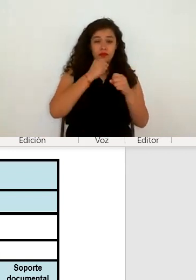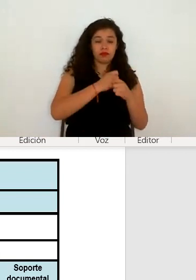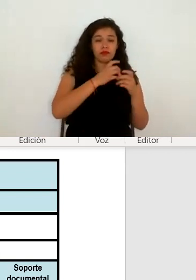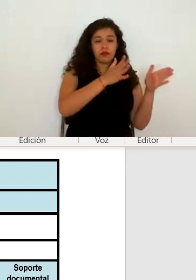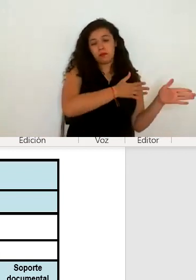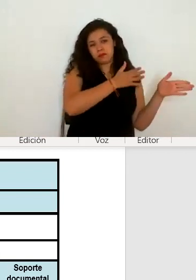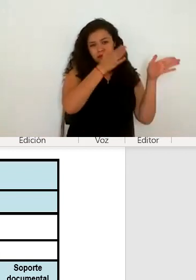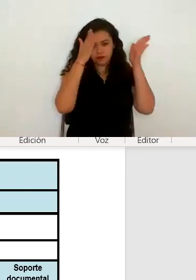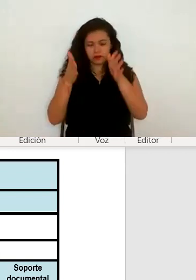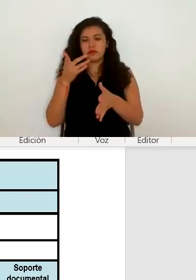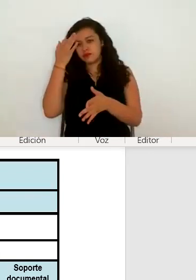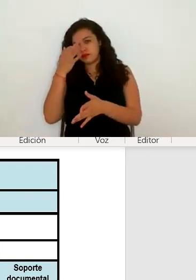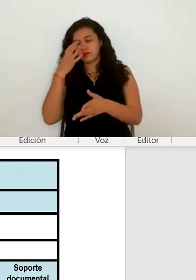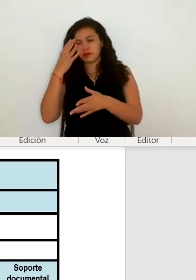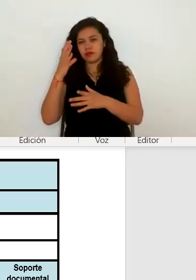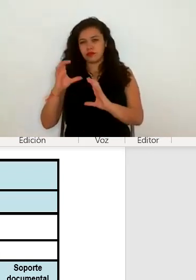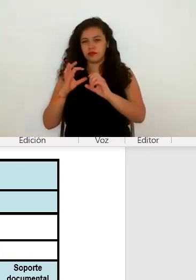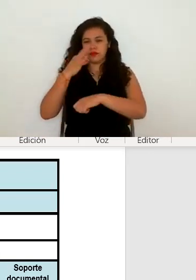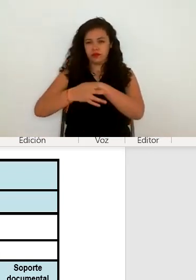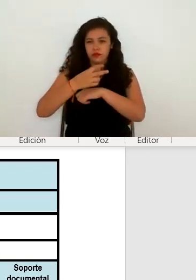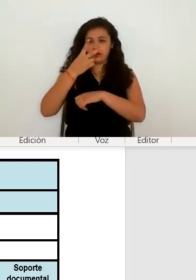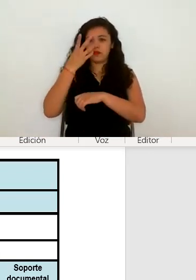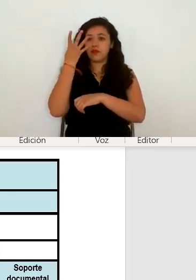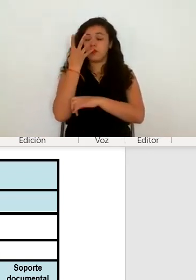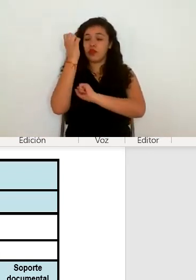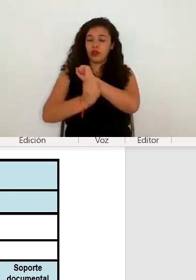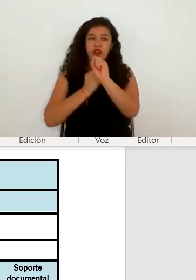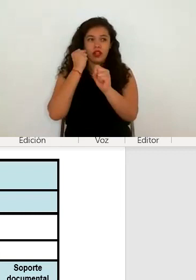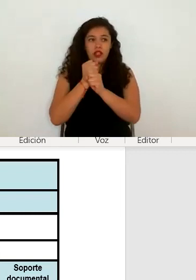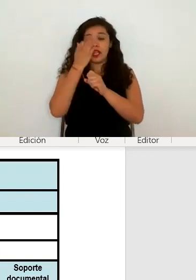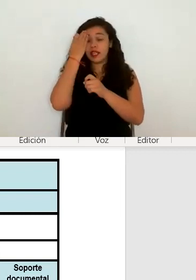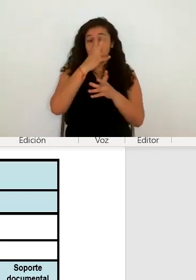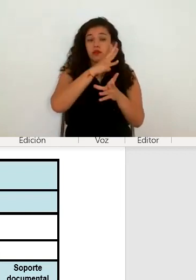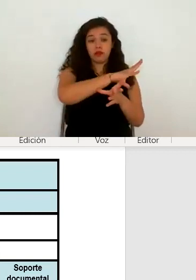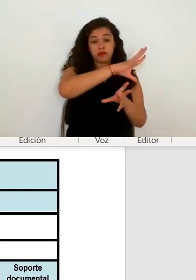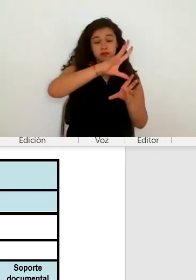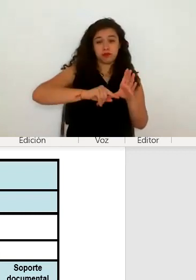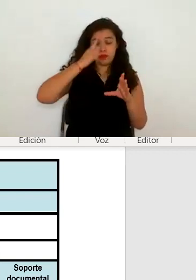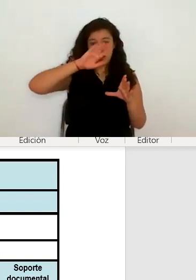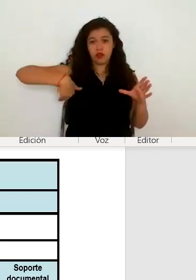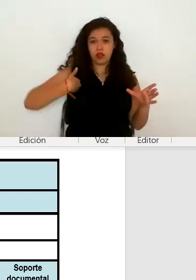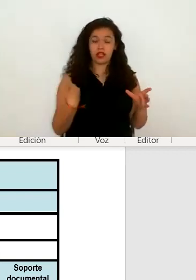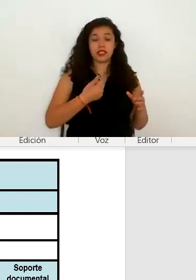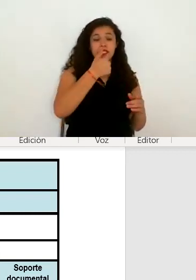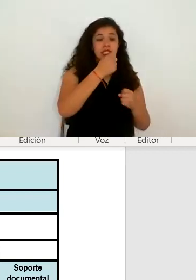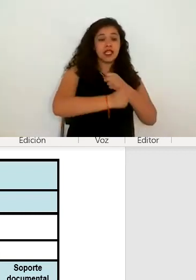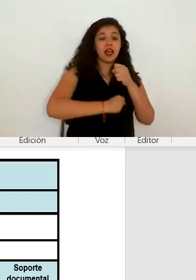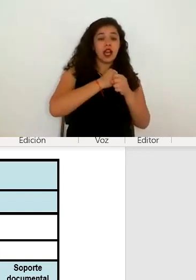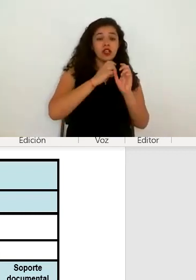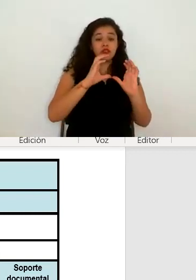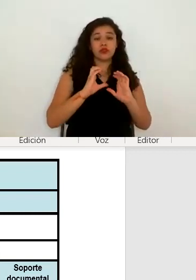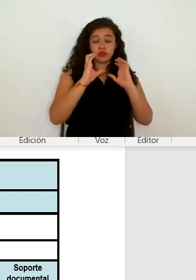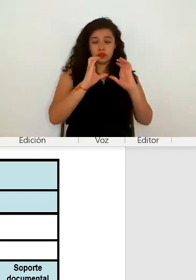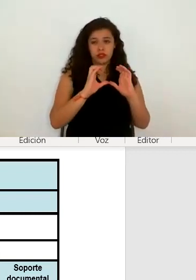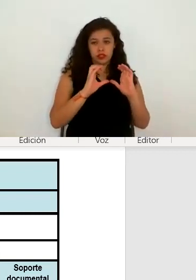concentración, se conservan 4 años, y el tiempo total de su conservación son 6. Y aquí nos